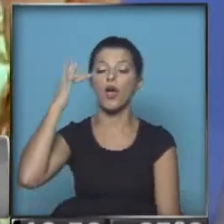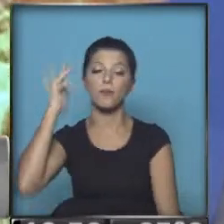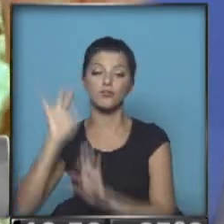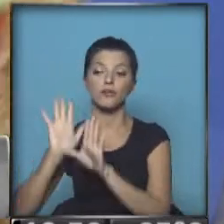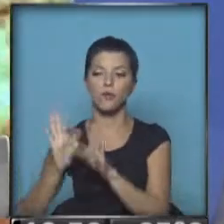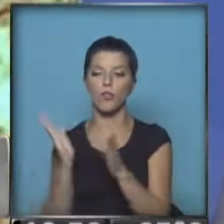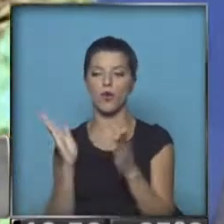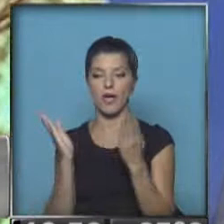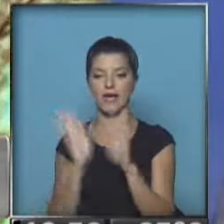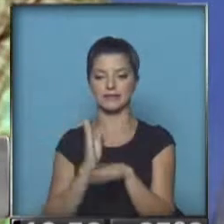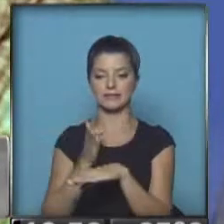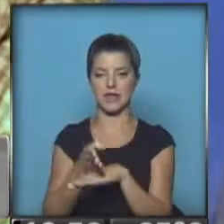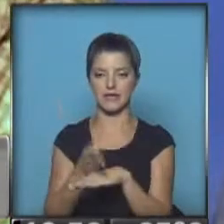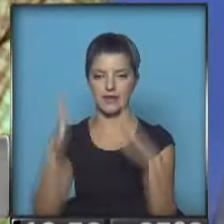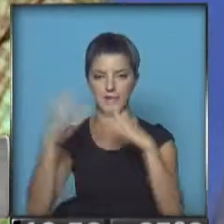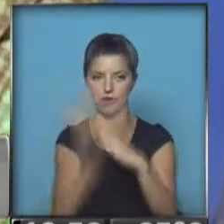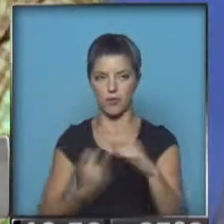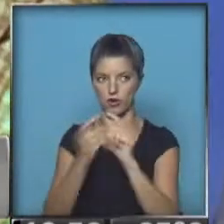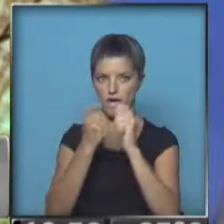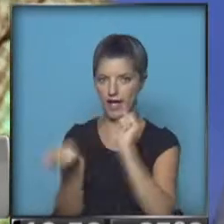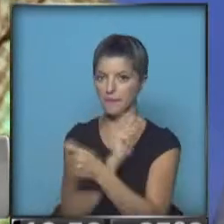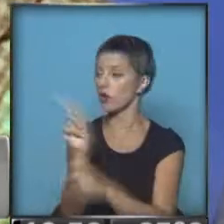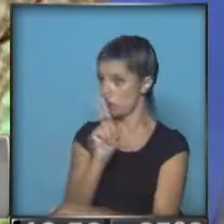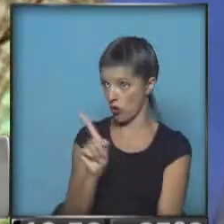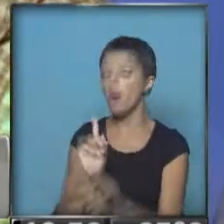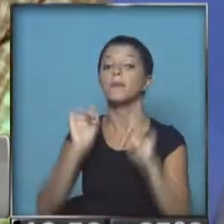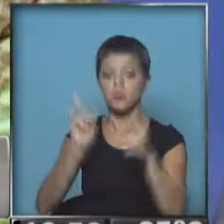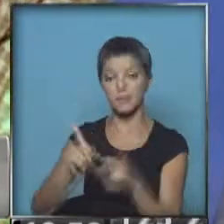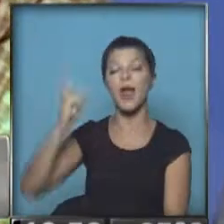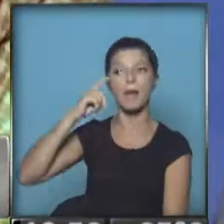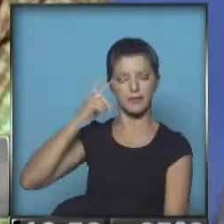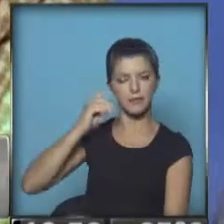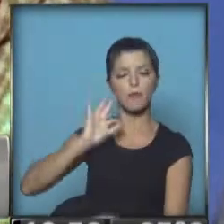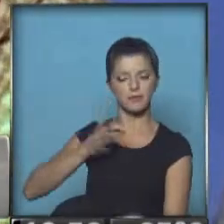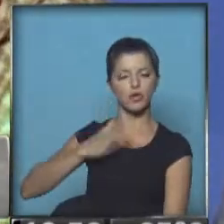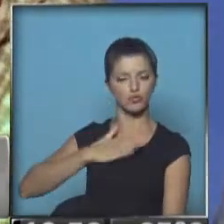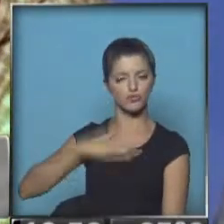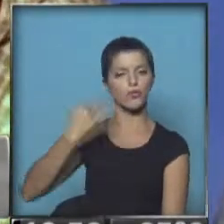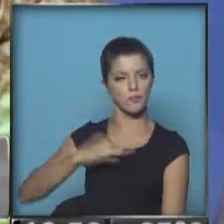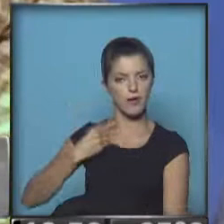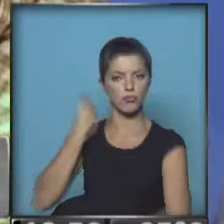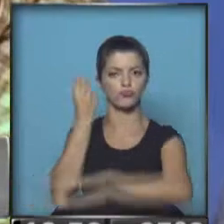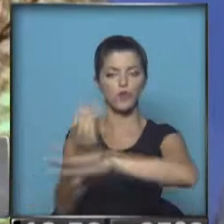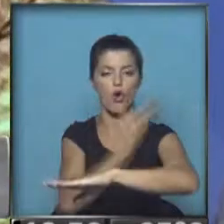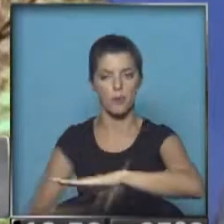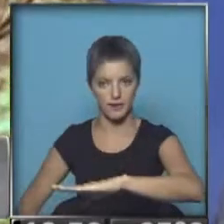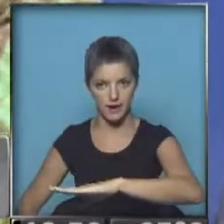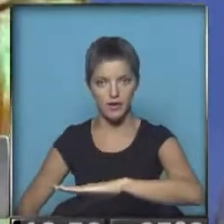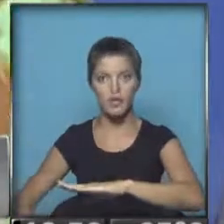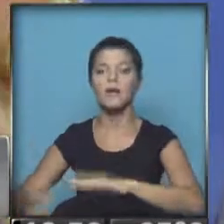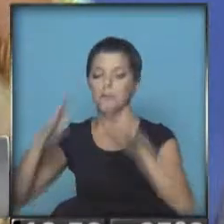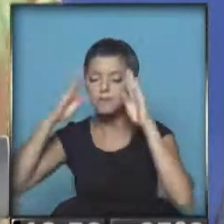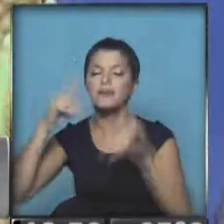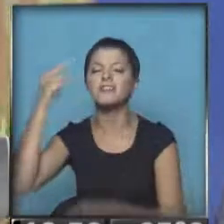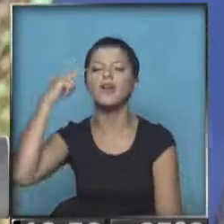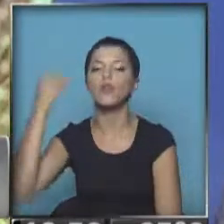Casa de Gobierno, pero también nos organizó la cabeza para saber que teníamos que gestionar, que gobernar de acuerdo a los intereses, que